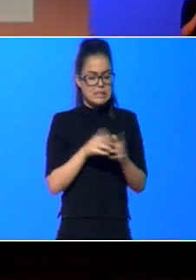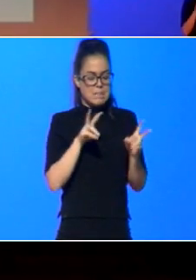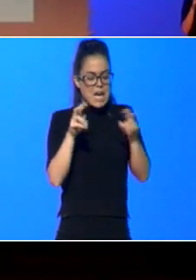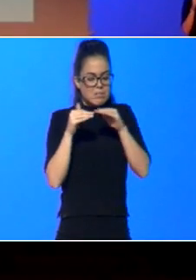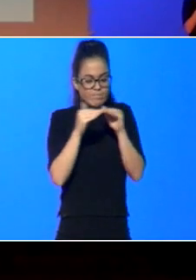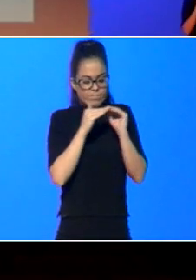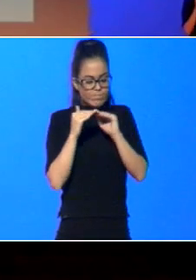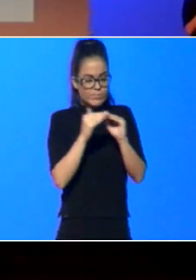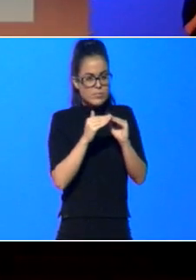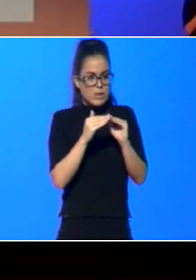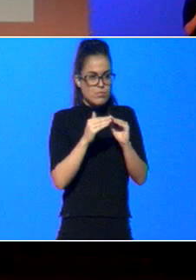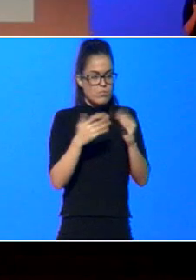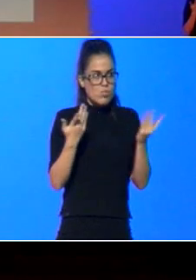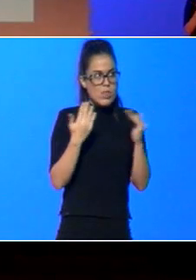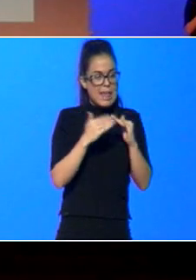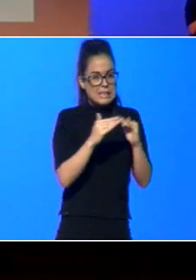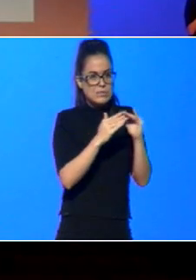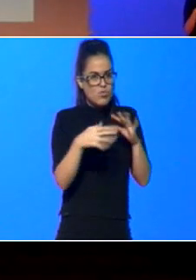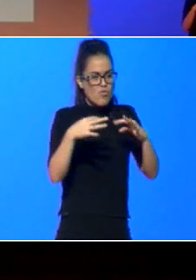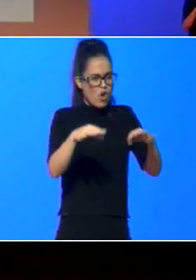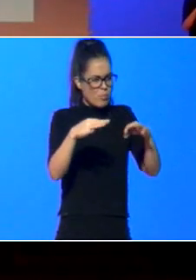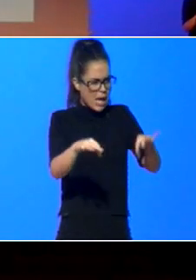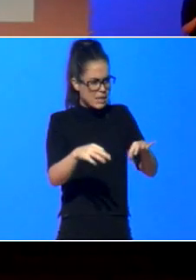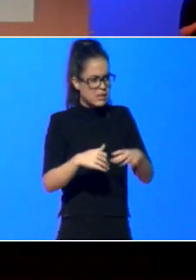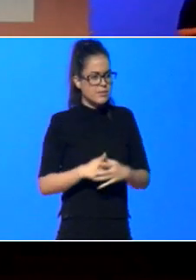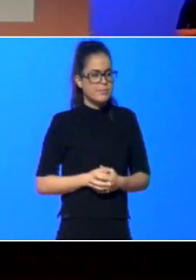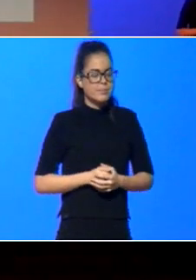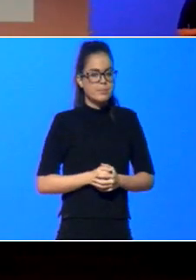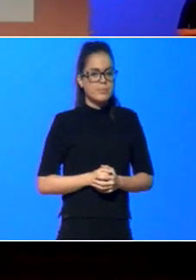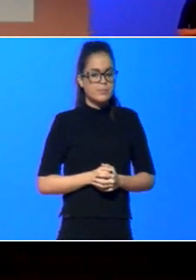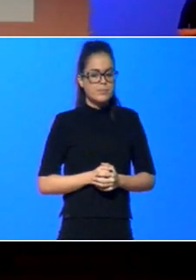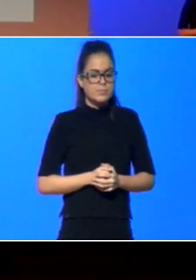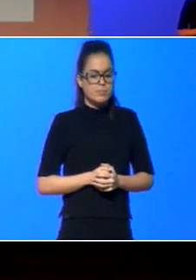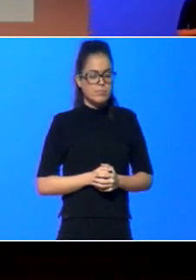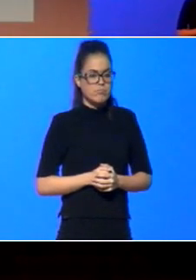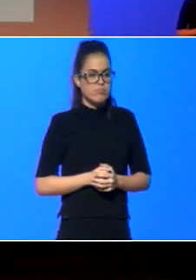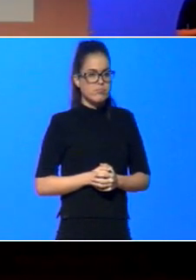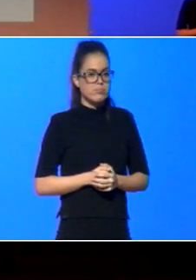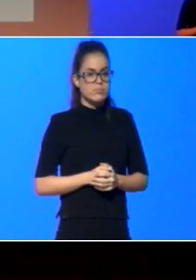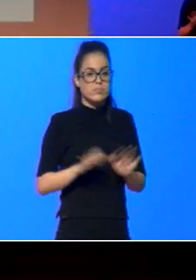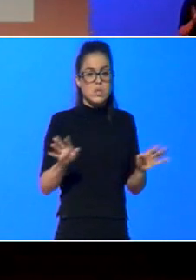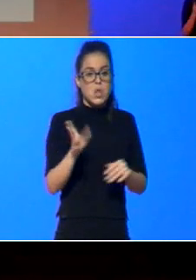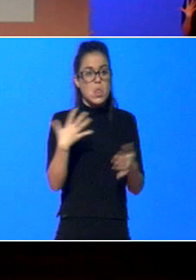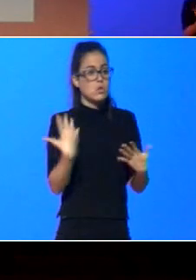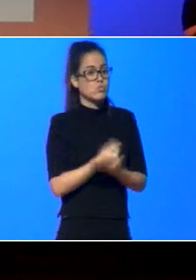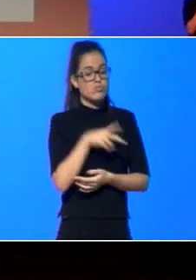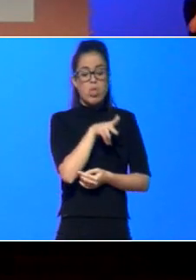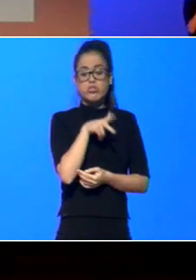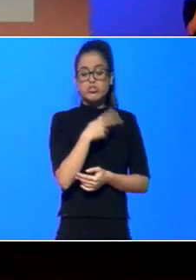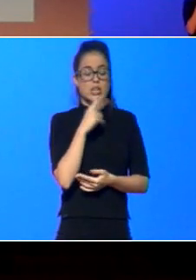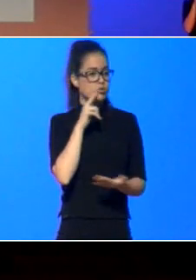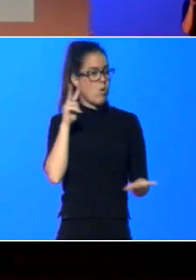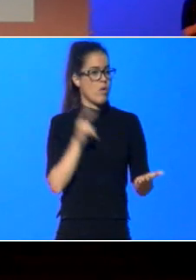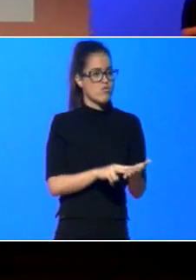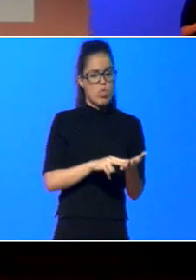formal vamos a decirlo así No pues vamos a reconocer a todos los mismos derechos vamos a situar a todos